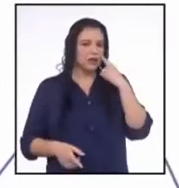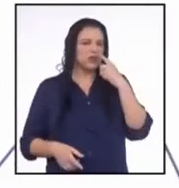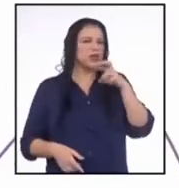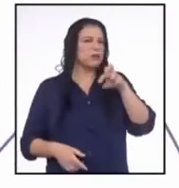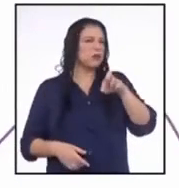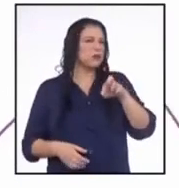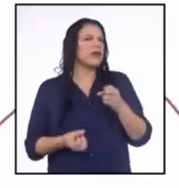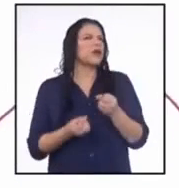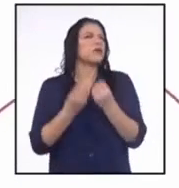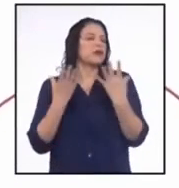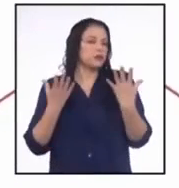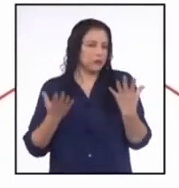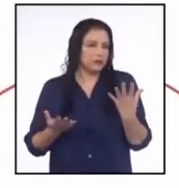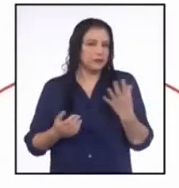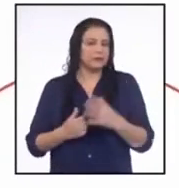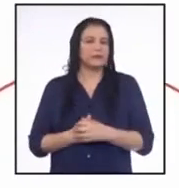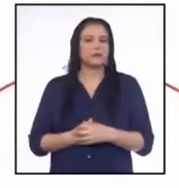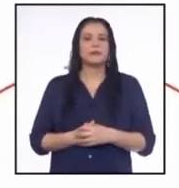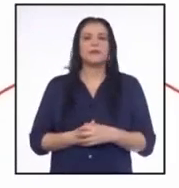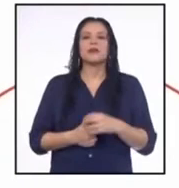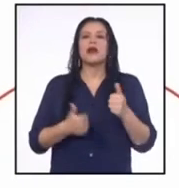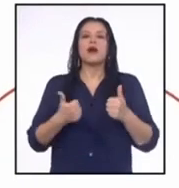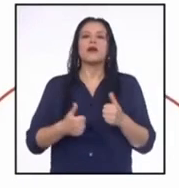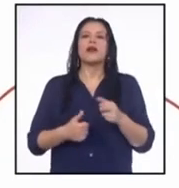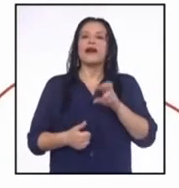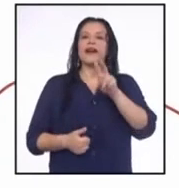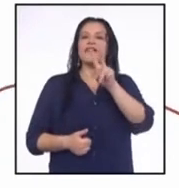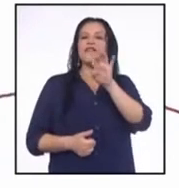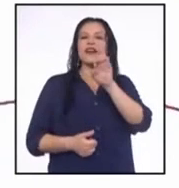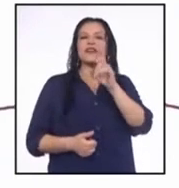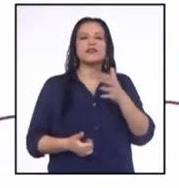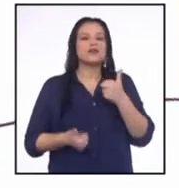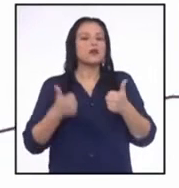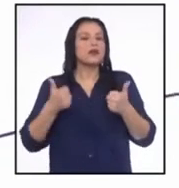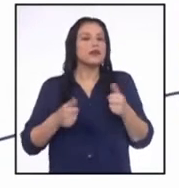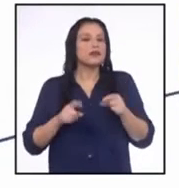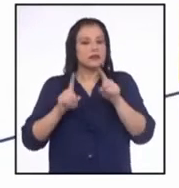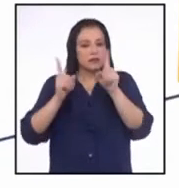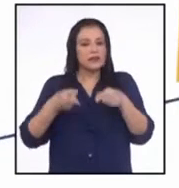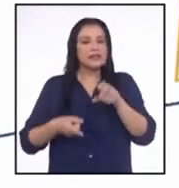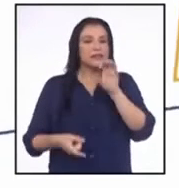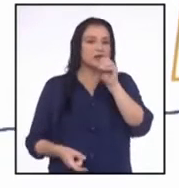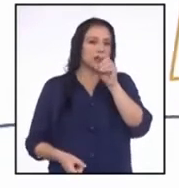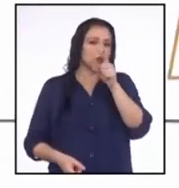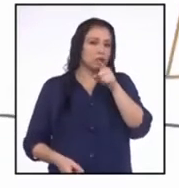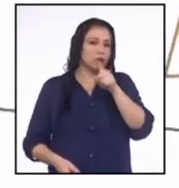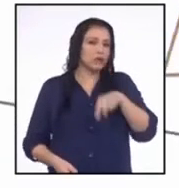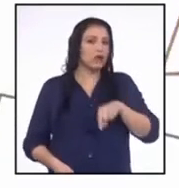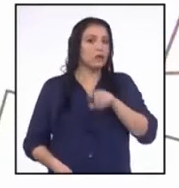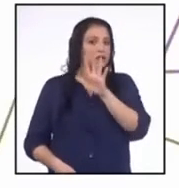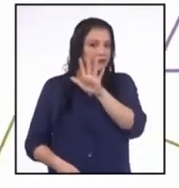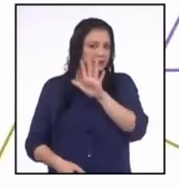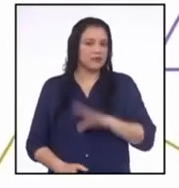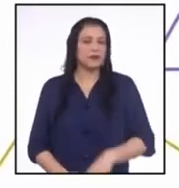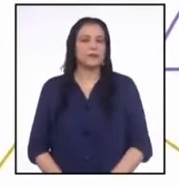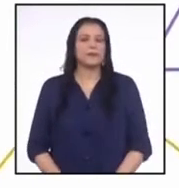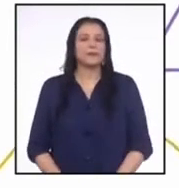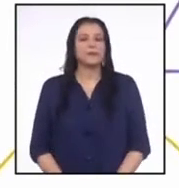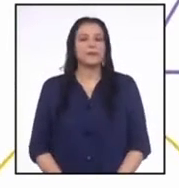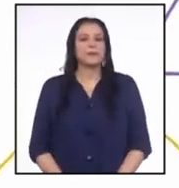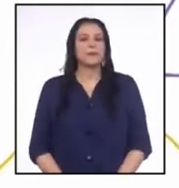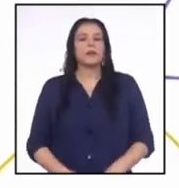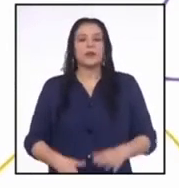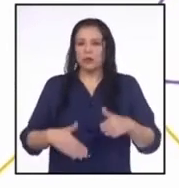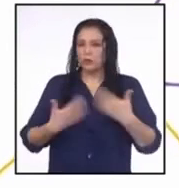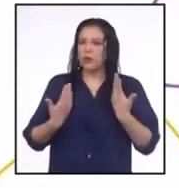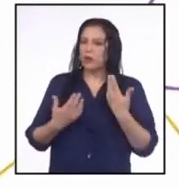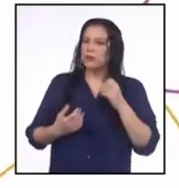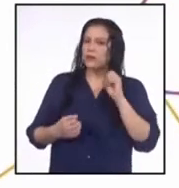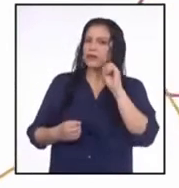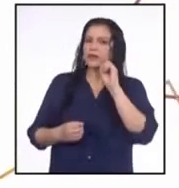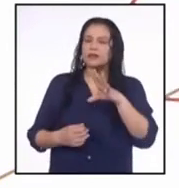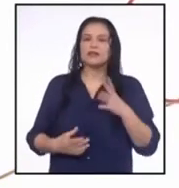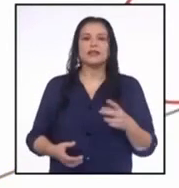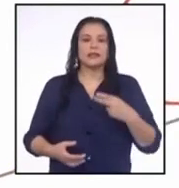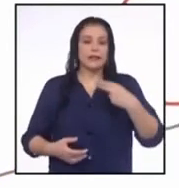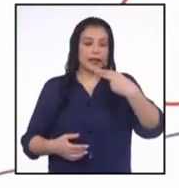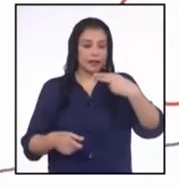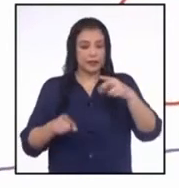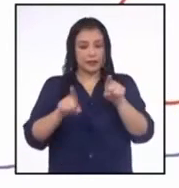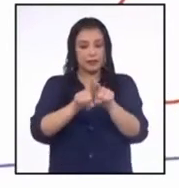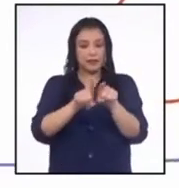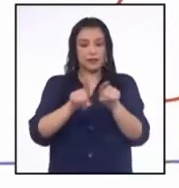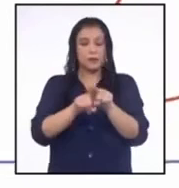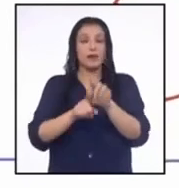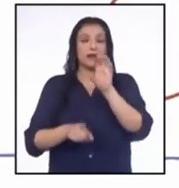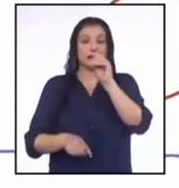de P. El valor del vértice se encuentra en el par ordenado 0, punto y coma 5, de donde podemos decir que h